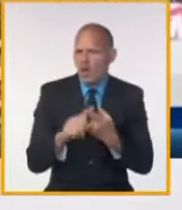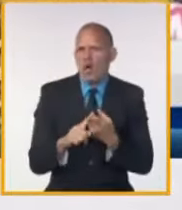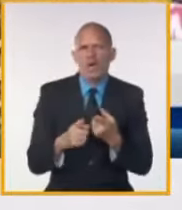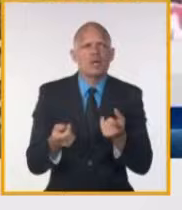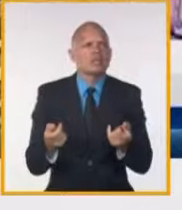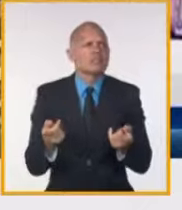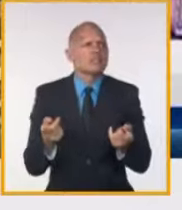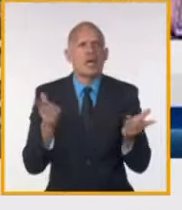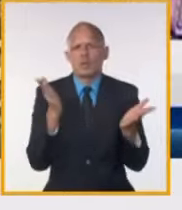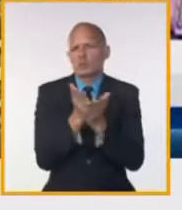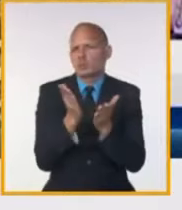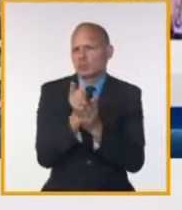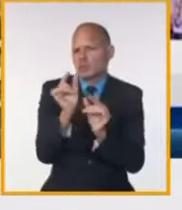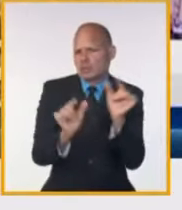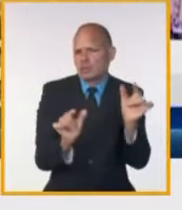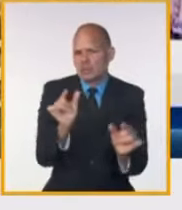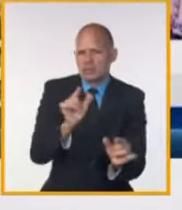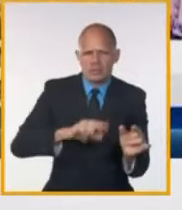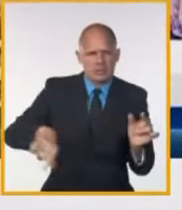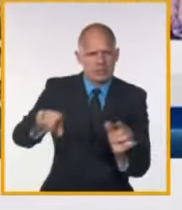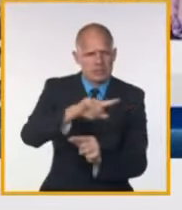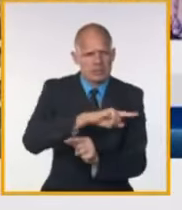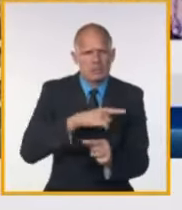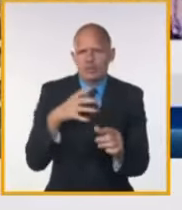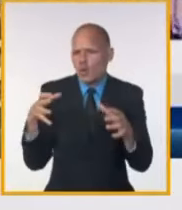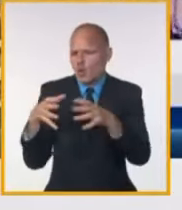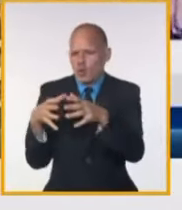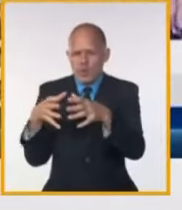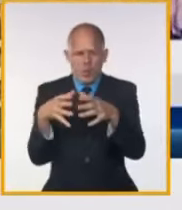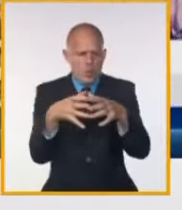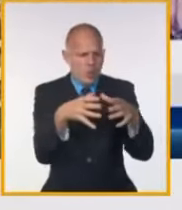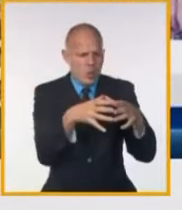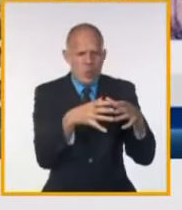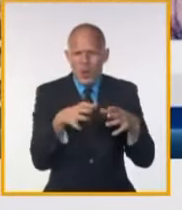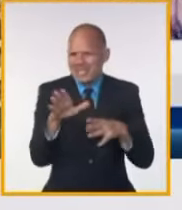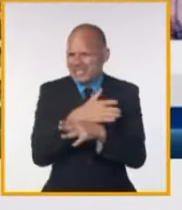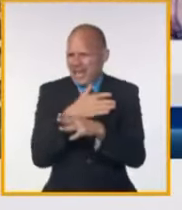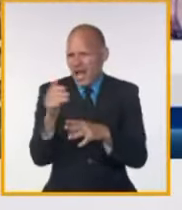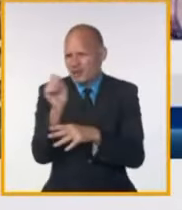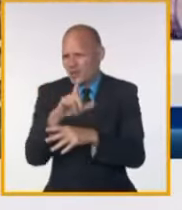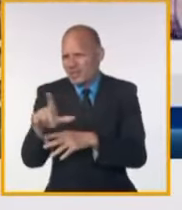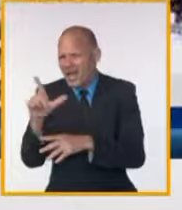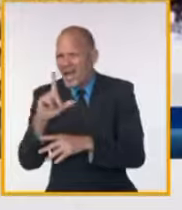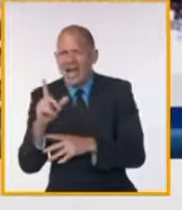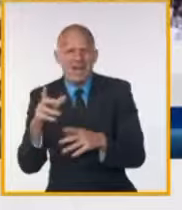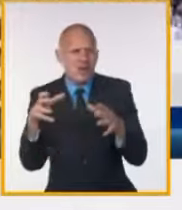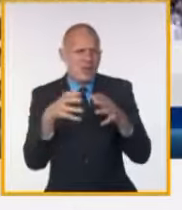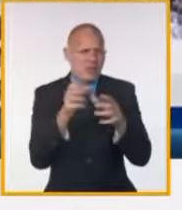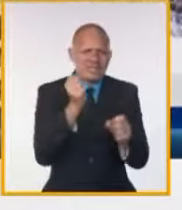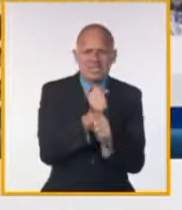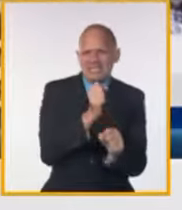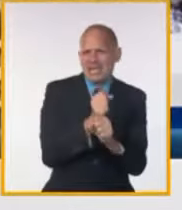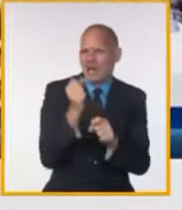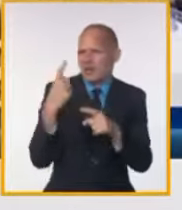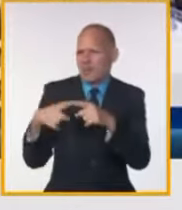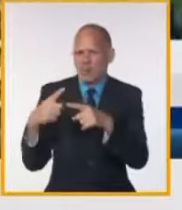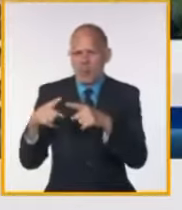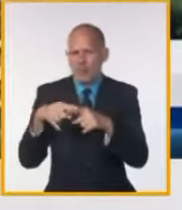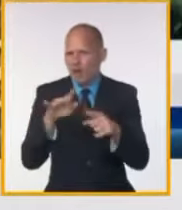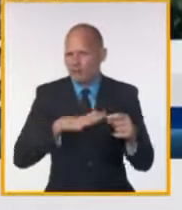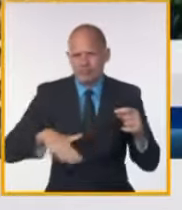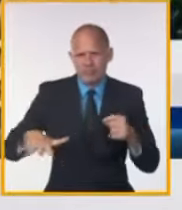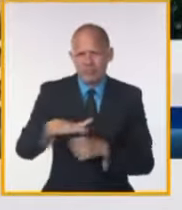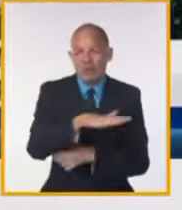También estudiantes agrupaciones políticas sociales sindicales dijeron presente en esta